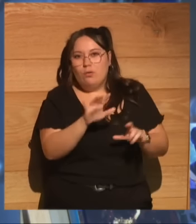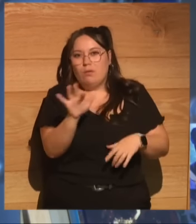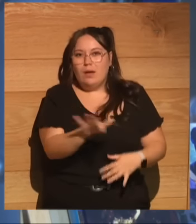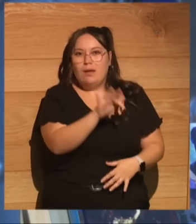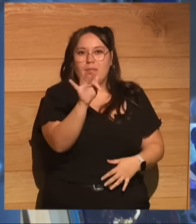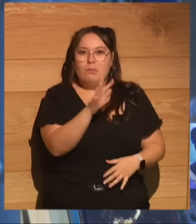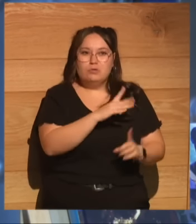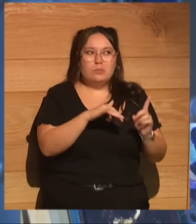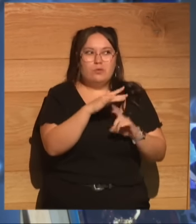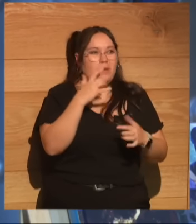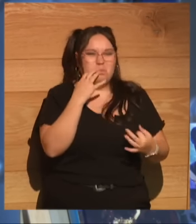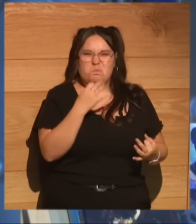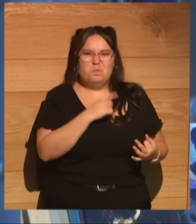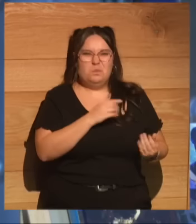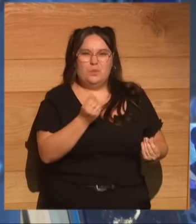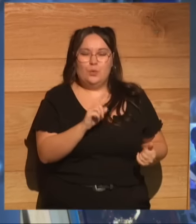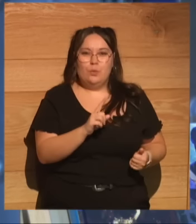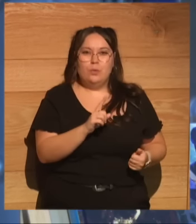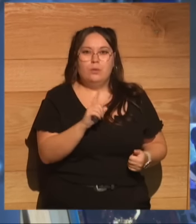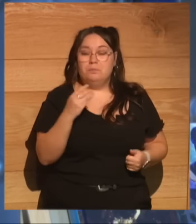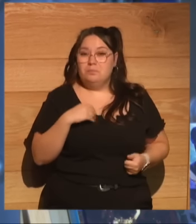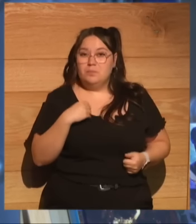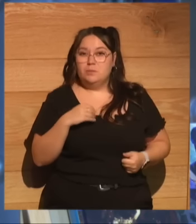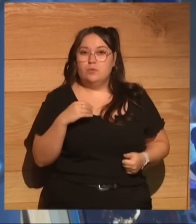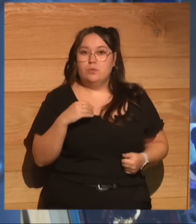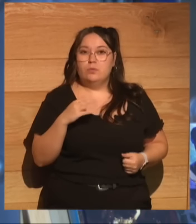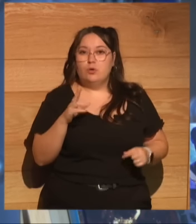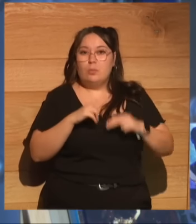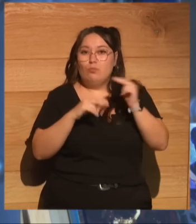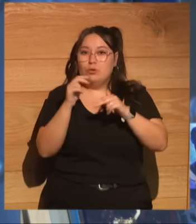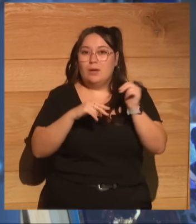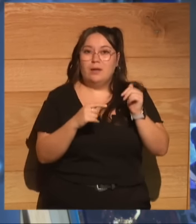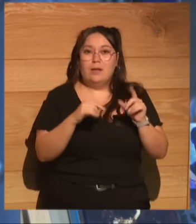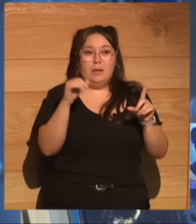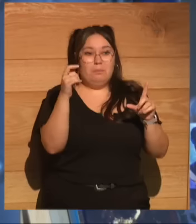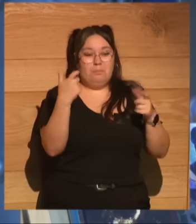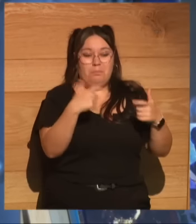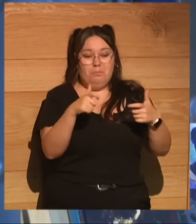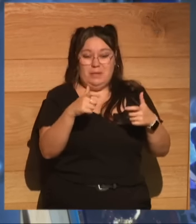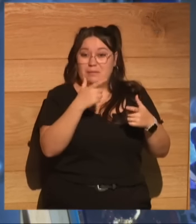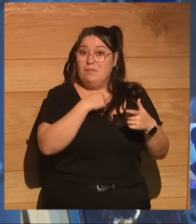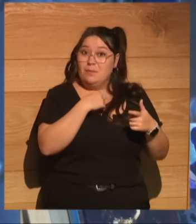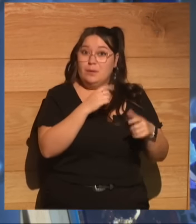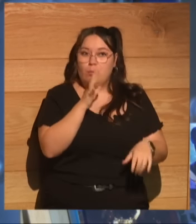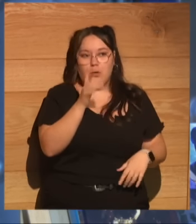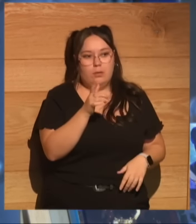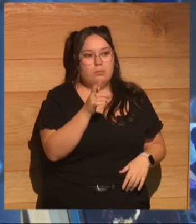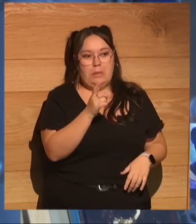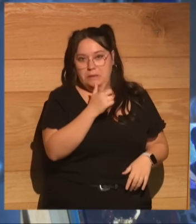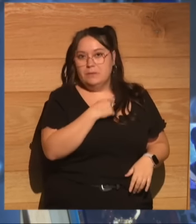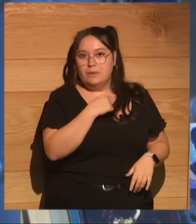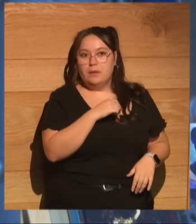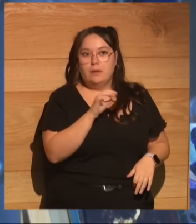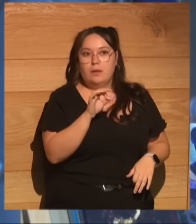asentado en una atmósfera real, o lo mismo le sucede muchas veces con el montaje, incluso escenas tan divertidas, porque es verdaderamente